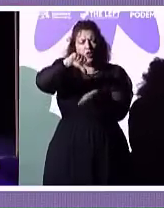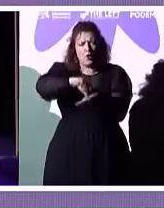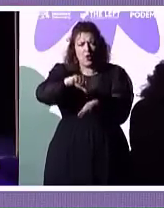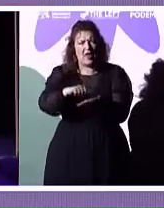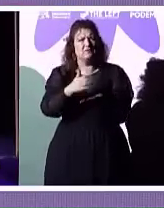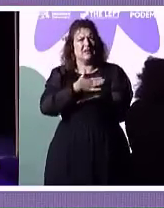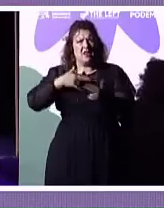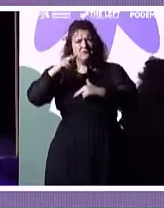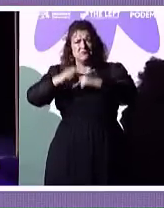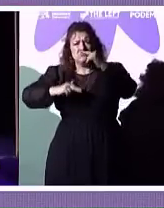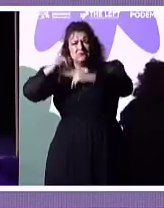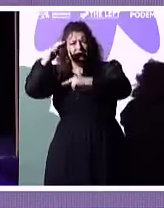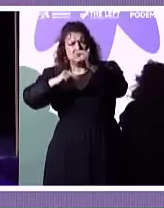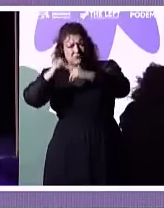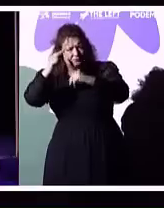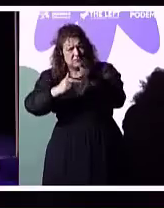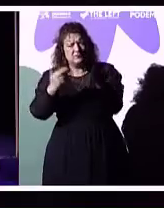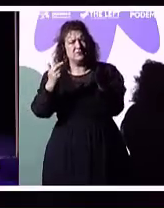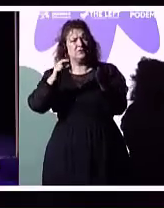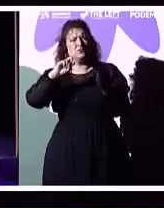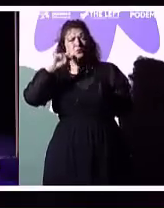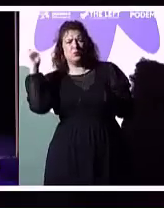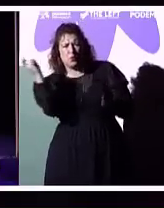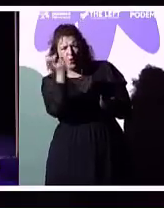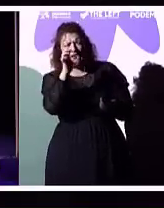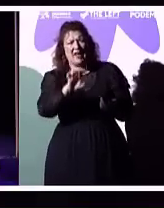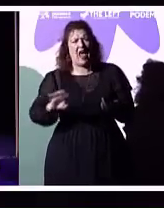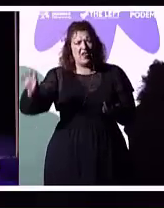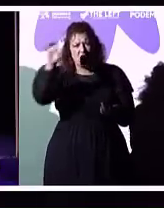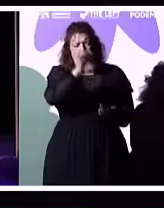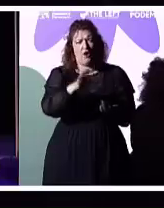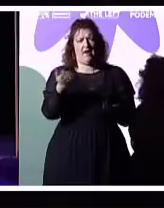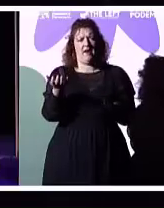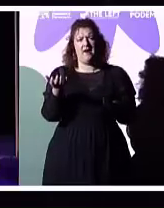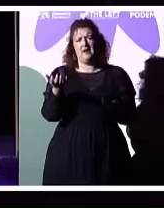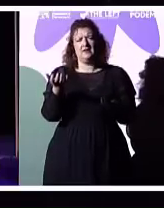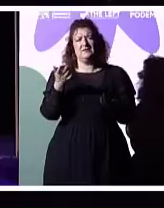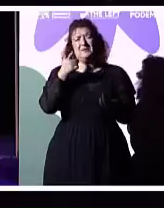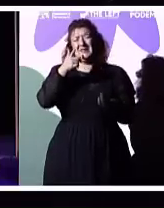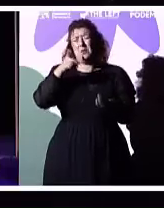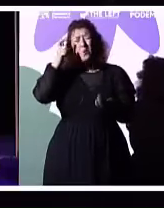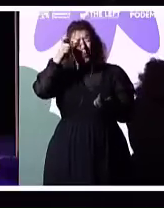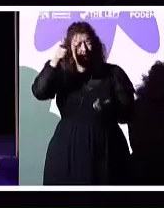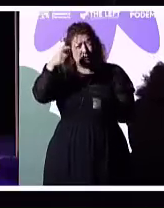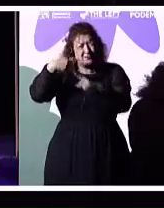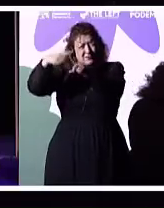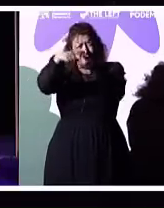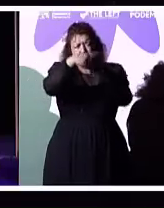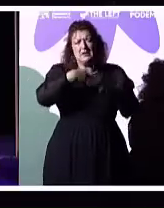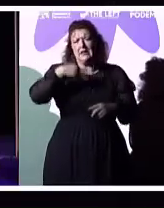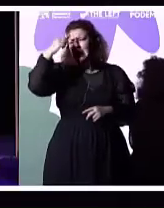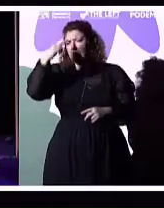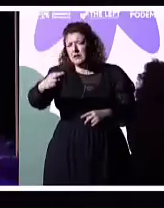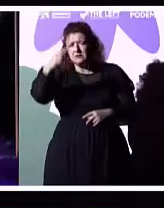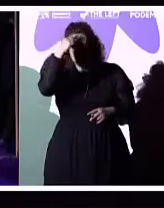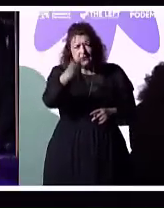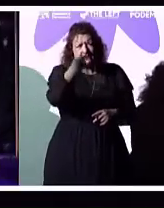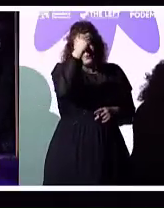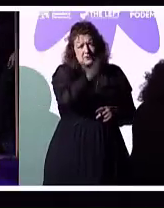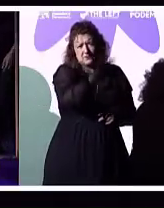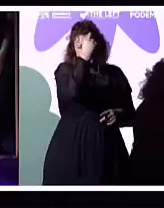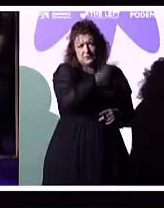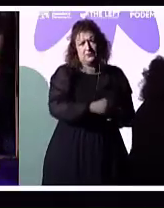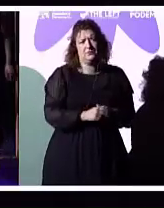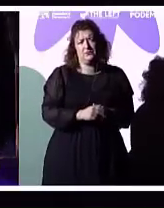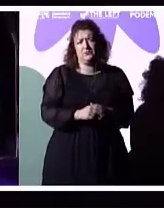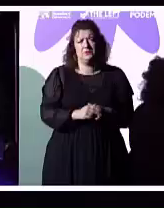un país plurinacional respetuoso con los diferentes pueblos que existen en nuestro territorio y sobre